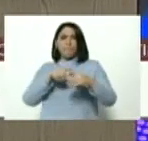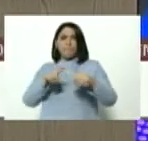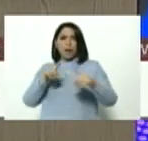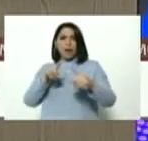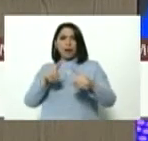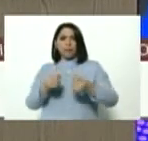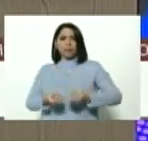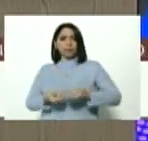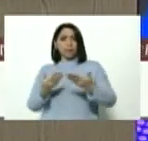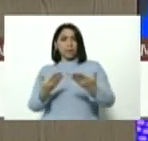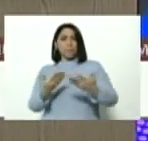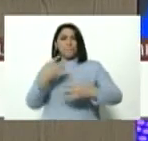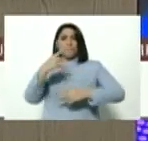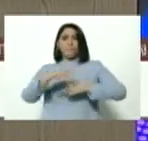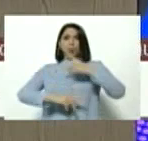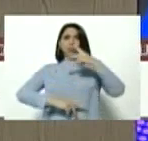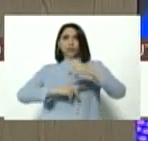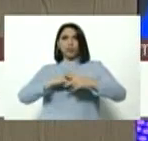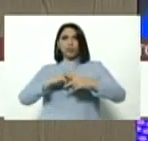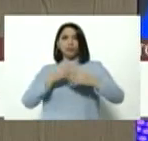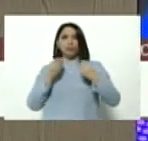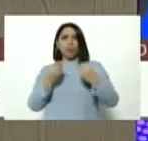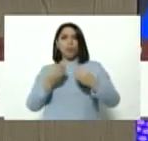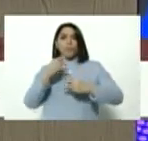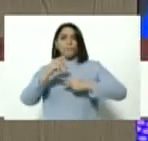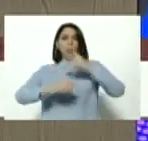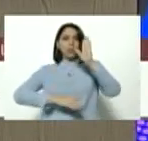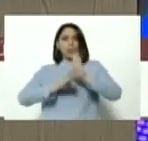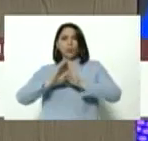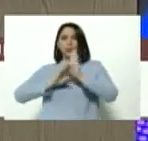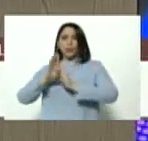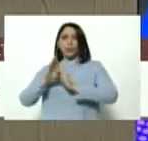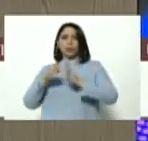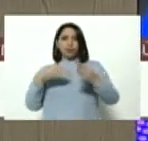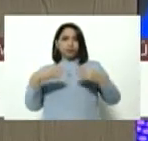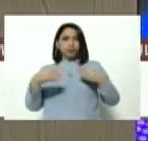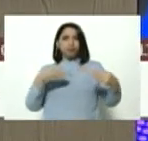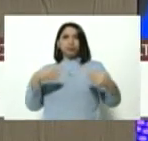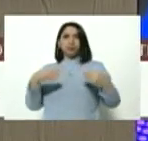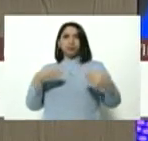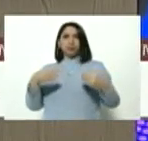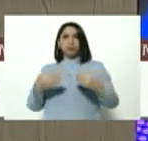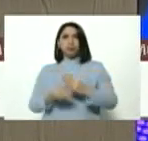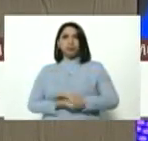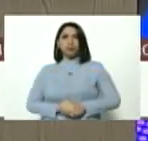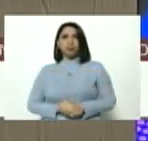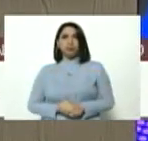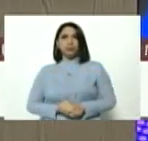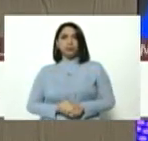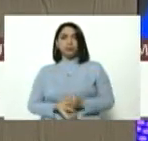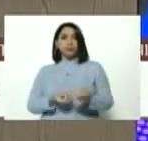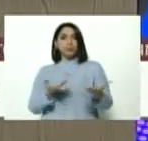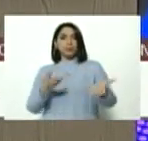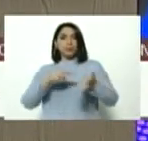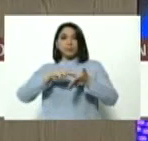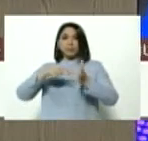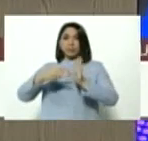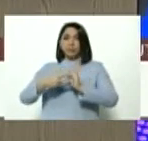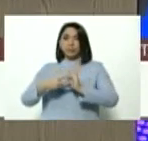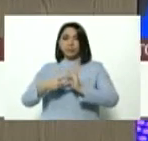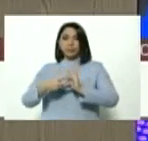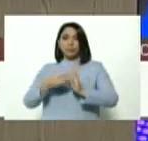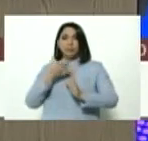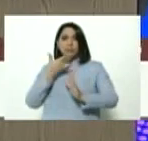hacia un proceso de productividad, de flexibilización productiva. Eso quiere decir que